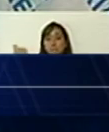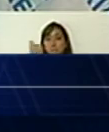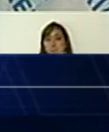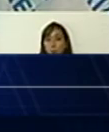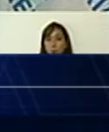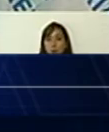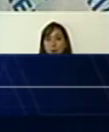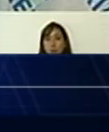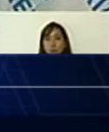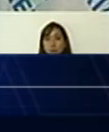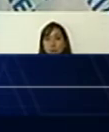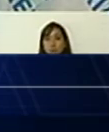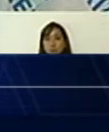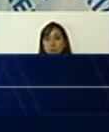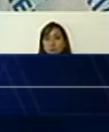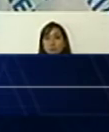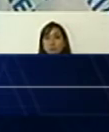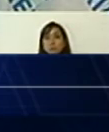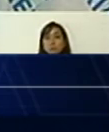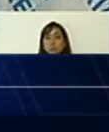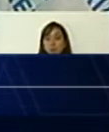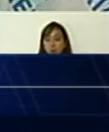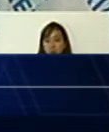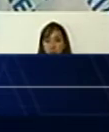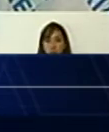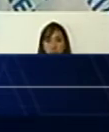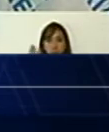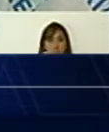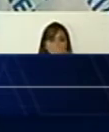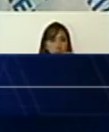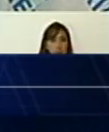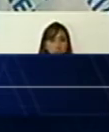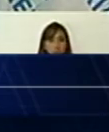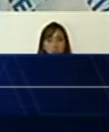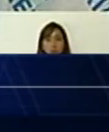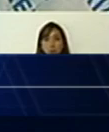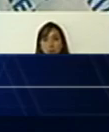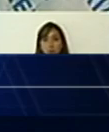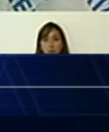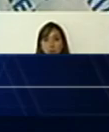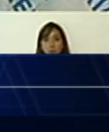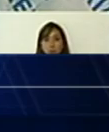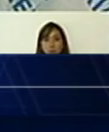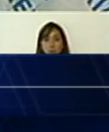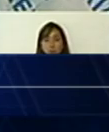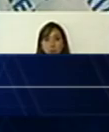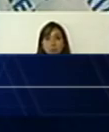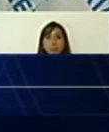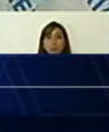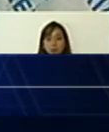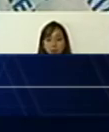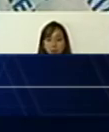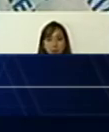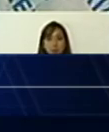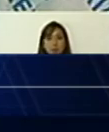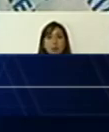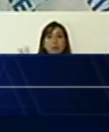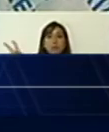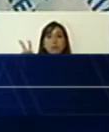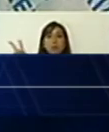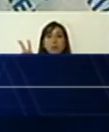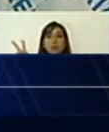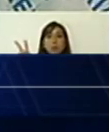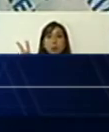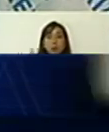e inmovilización de las cuentas bancarias, cualquier otro instrumento financiero en el territorio venezolano,